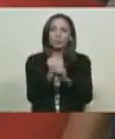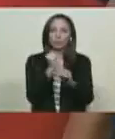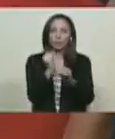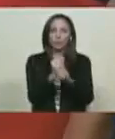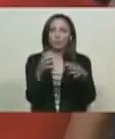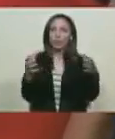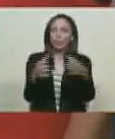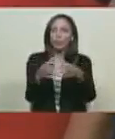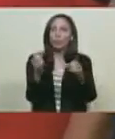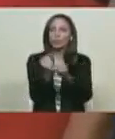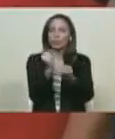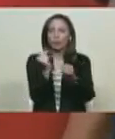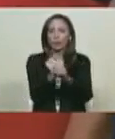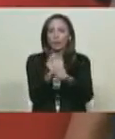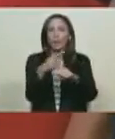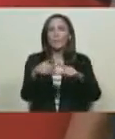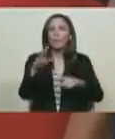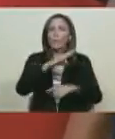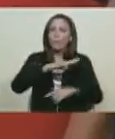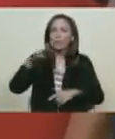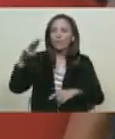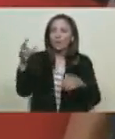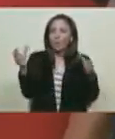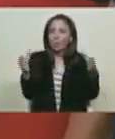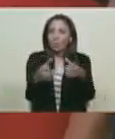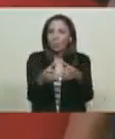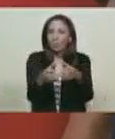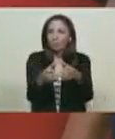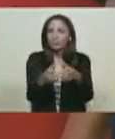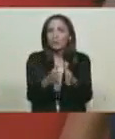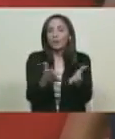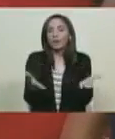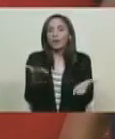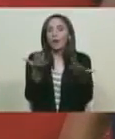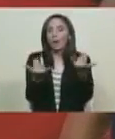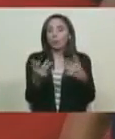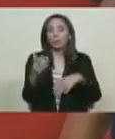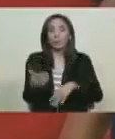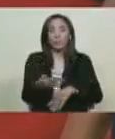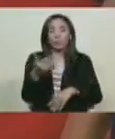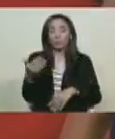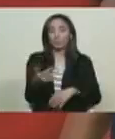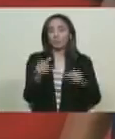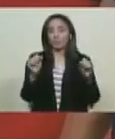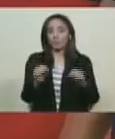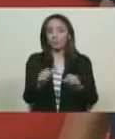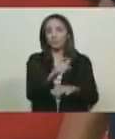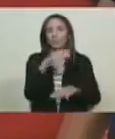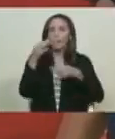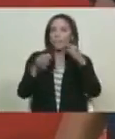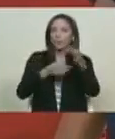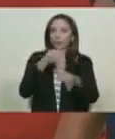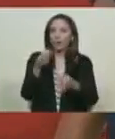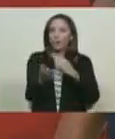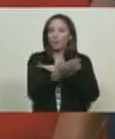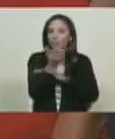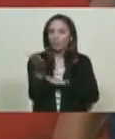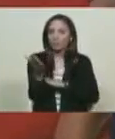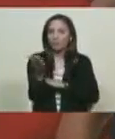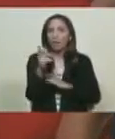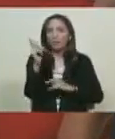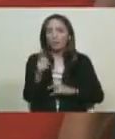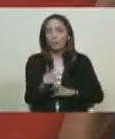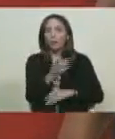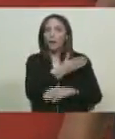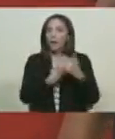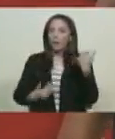clase obrera en general organizada, en este momento tan importante, ratificar que